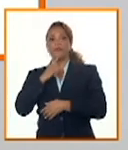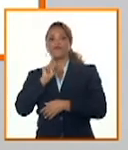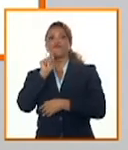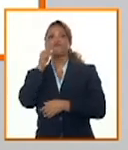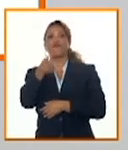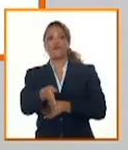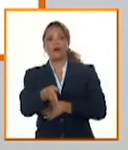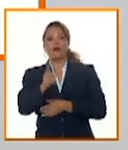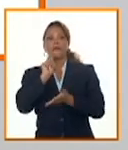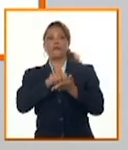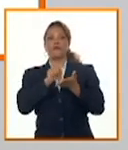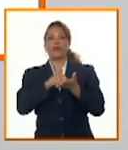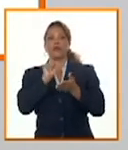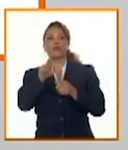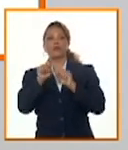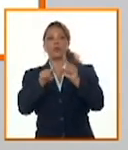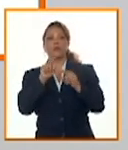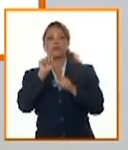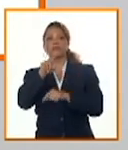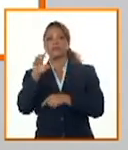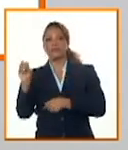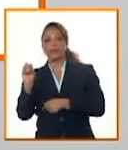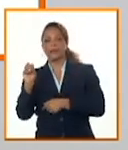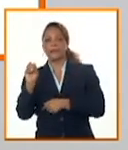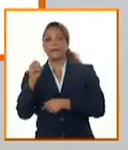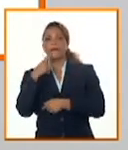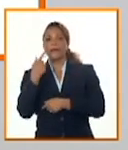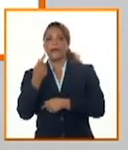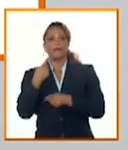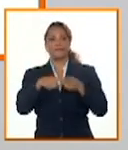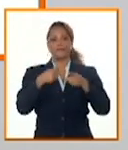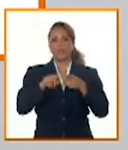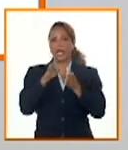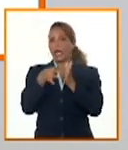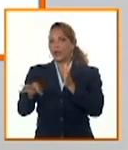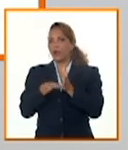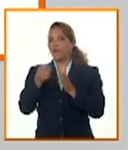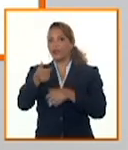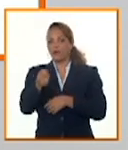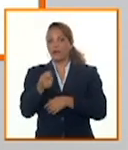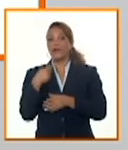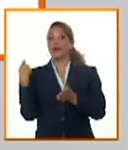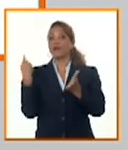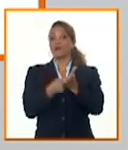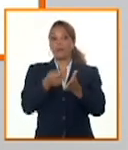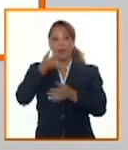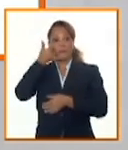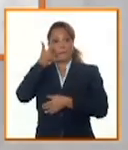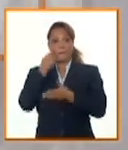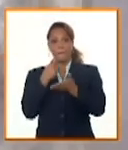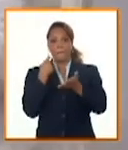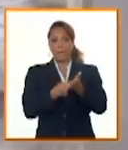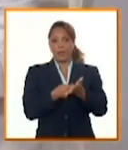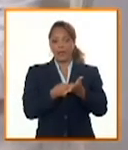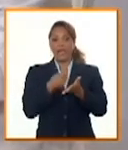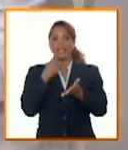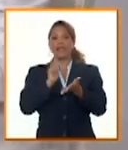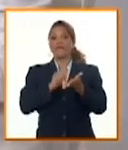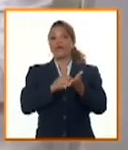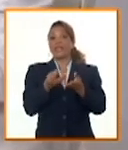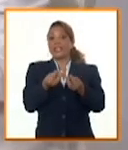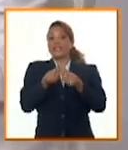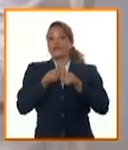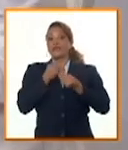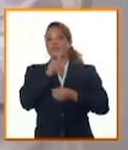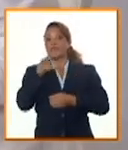compra 100 pesos en sus productos cuando paga por los canales electrónicos es lo que está pagando la bodega recibe los 100 pesos pero